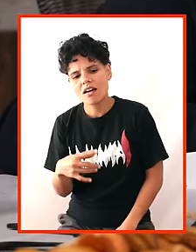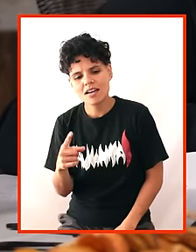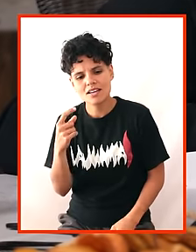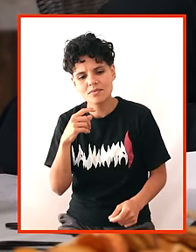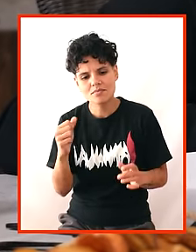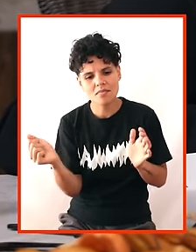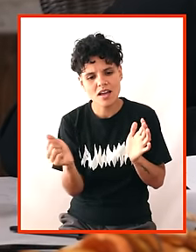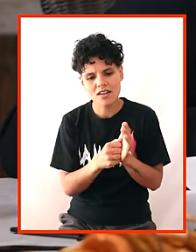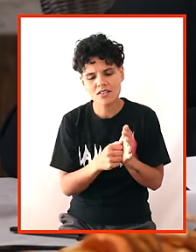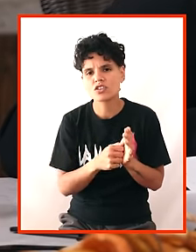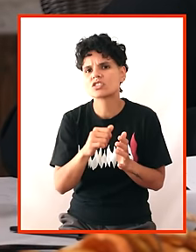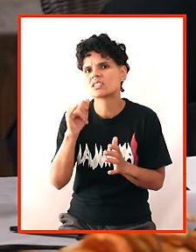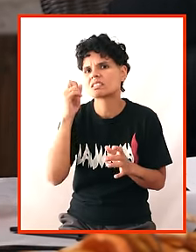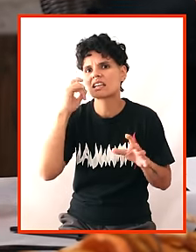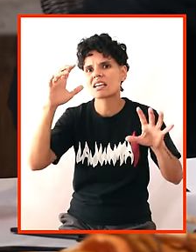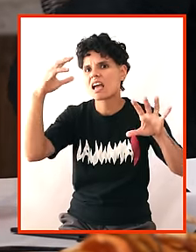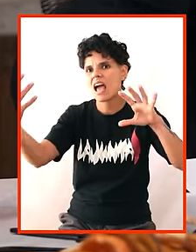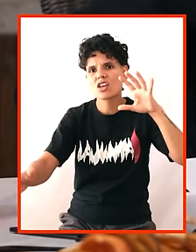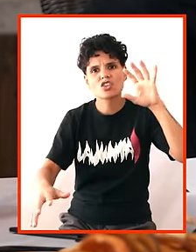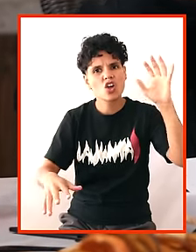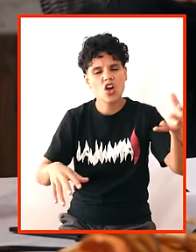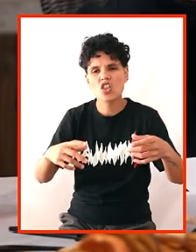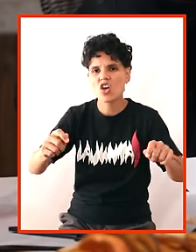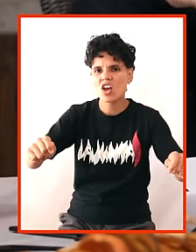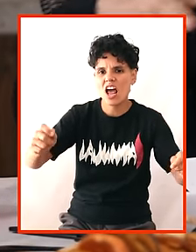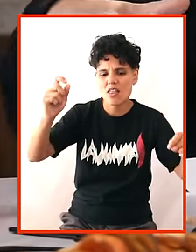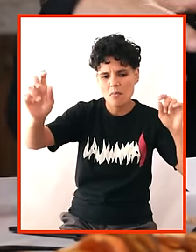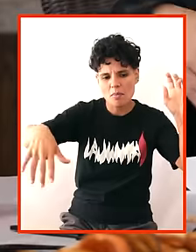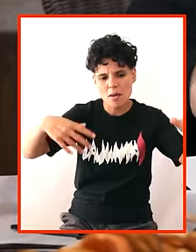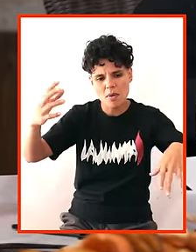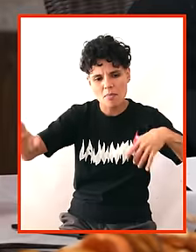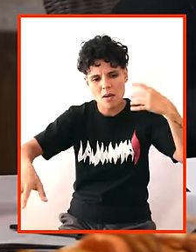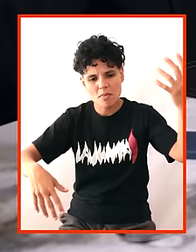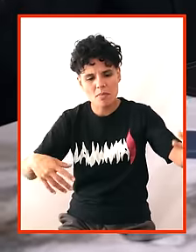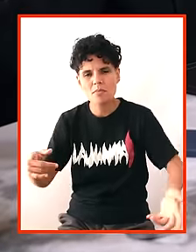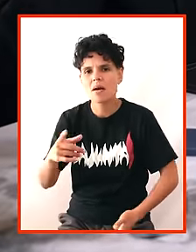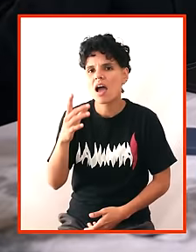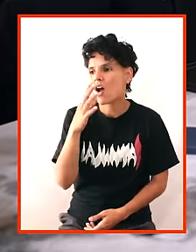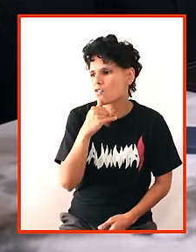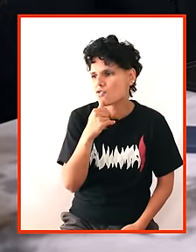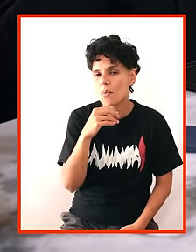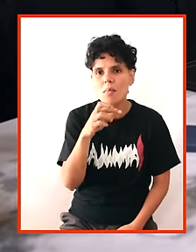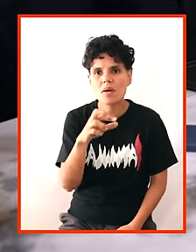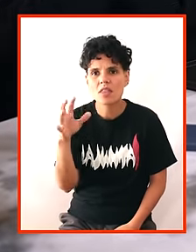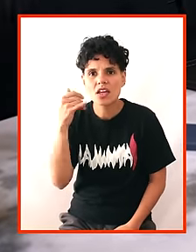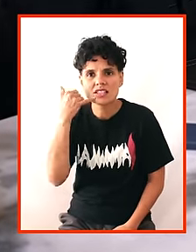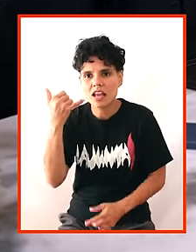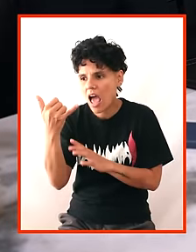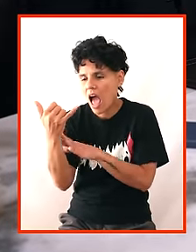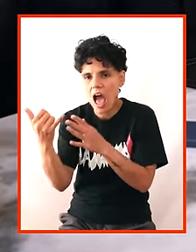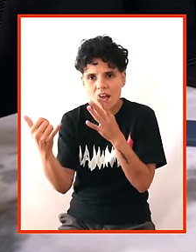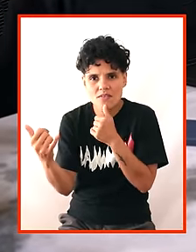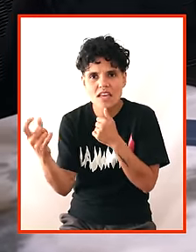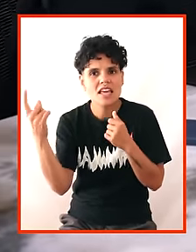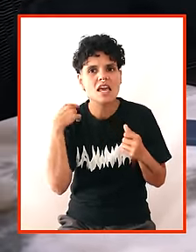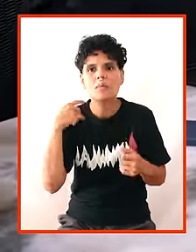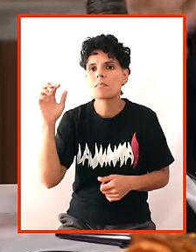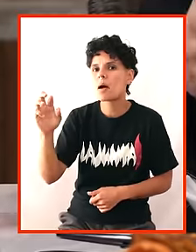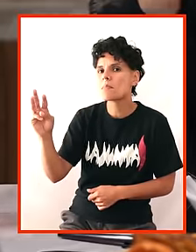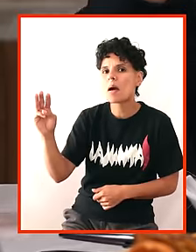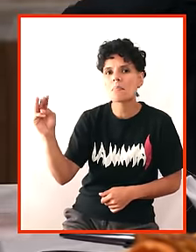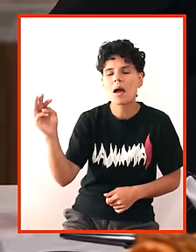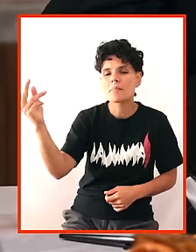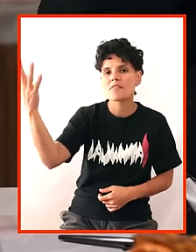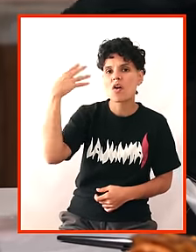cayó la weá, la radio, dando en directo, y los papás no habían celulares. Mi mamá, me acuerdo que fue a la feria a buscarme y daba vueltas por